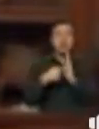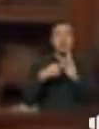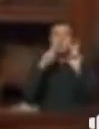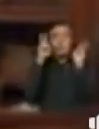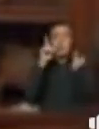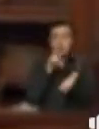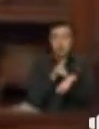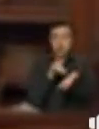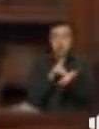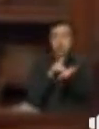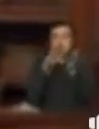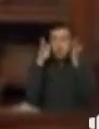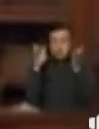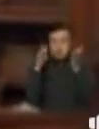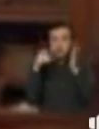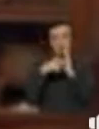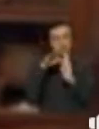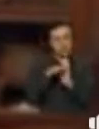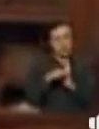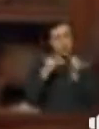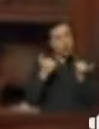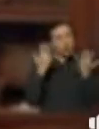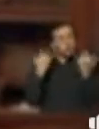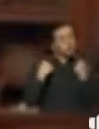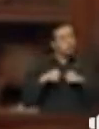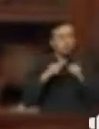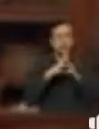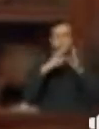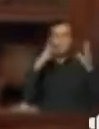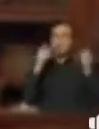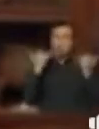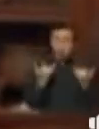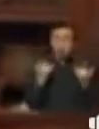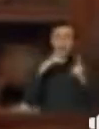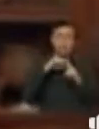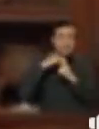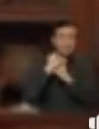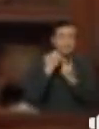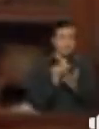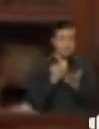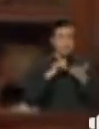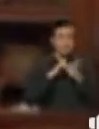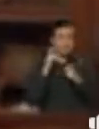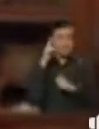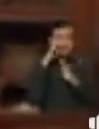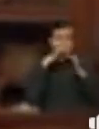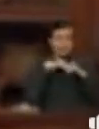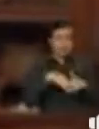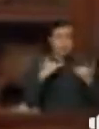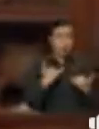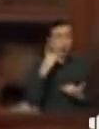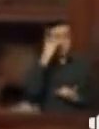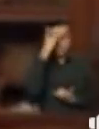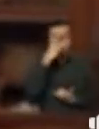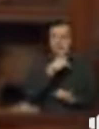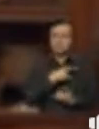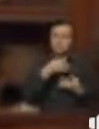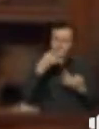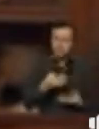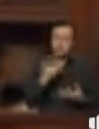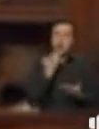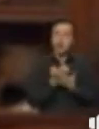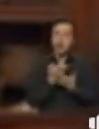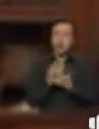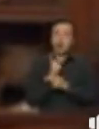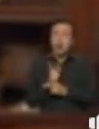haciendo, ecuatorianos, un gran esfuerzo en medio de la difícil situación económica, tomando las decisiones que precautelen la